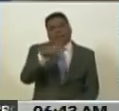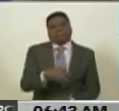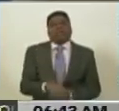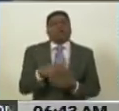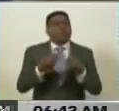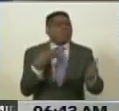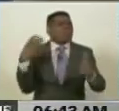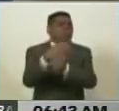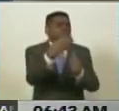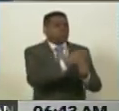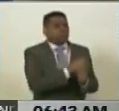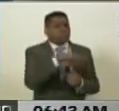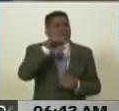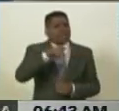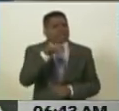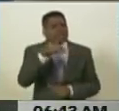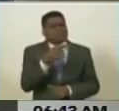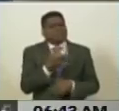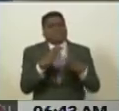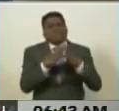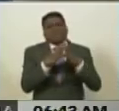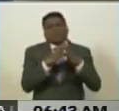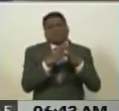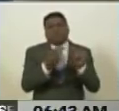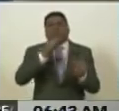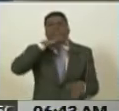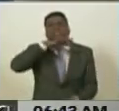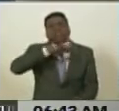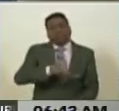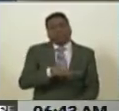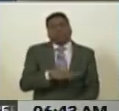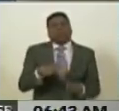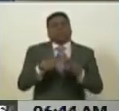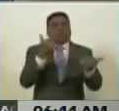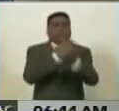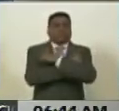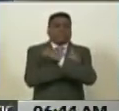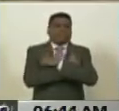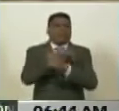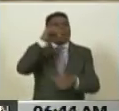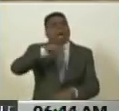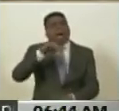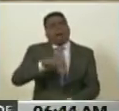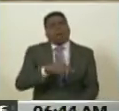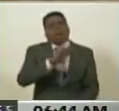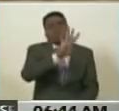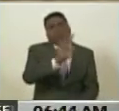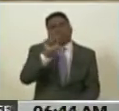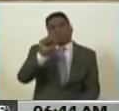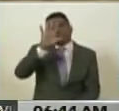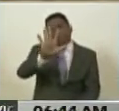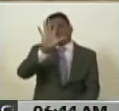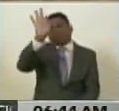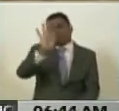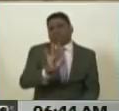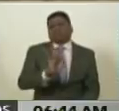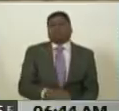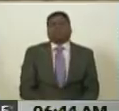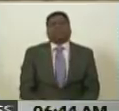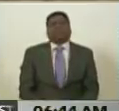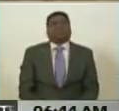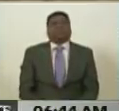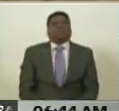puede lograr esta esta reducción histórica del desempleo en el país? Bueno, acaba de anunciarse ayer el presidente de la República,